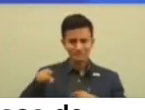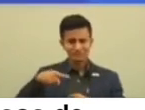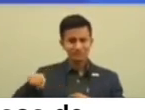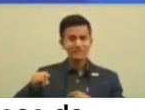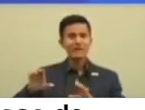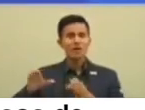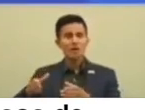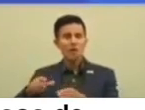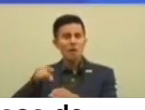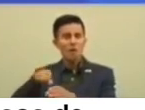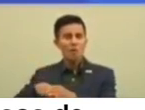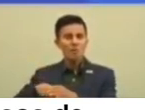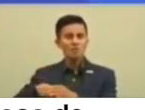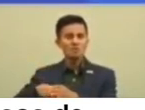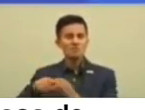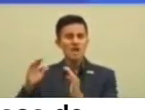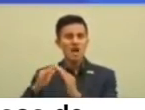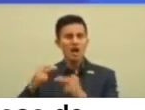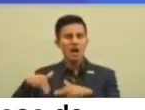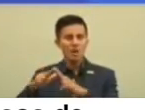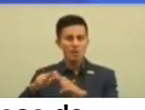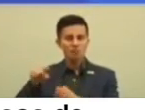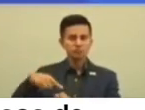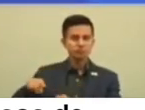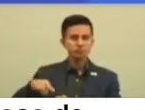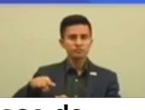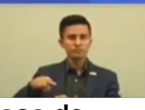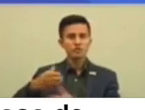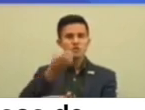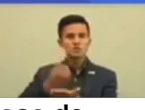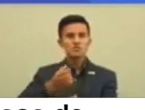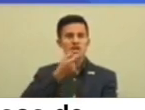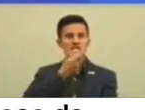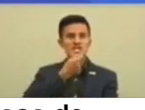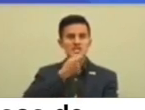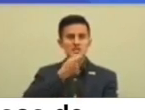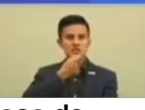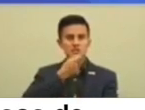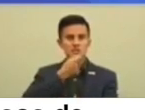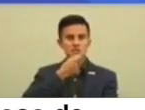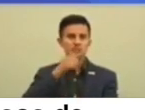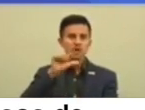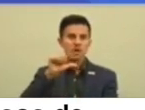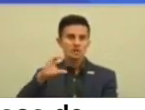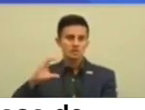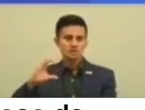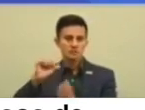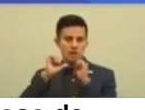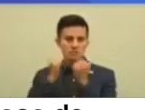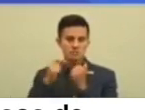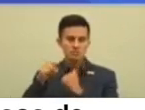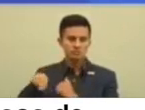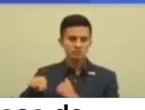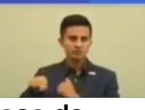encontraban albergadas en la casa hogar administradas por la Ciudad de los Niños Salamanca AC. En ella se formularon una